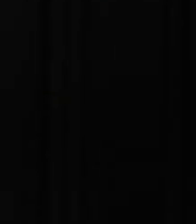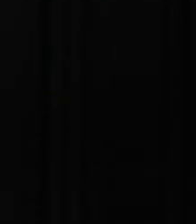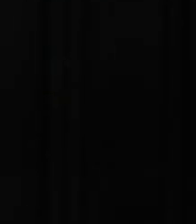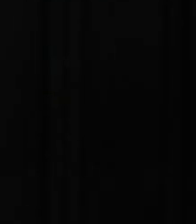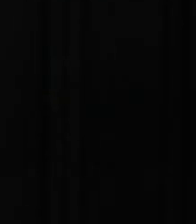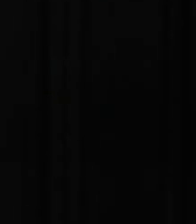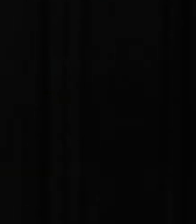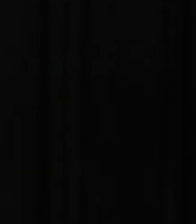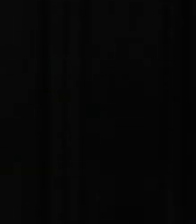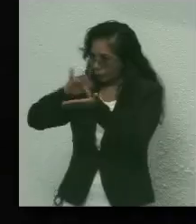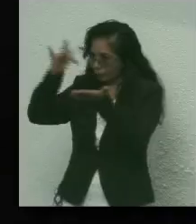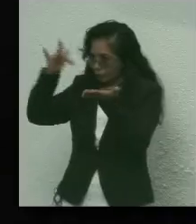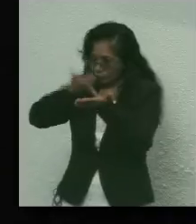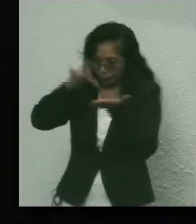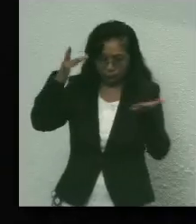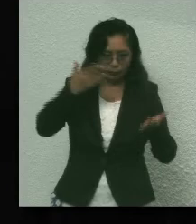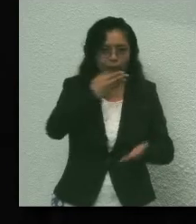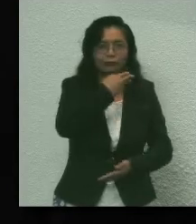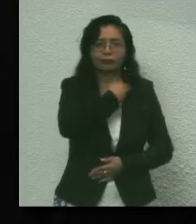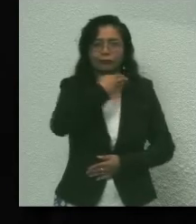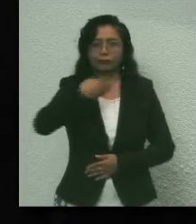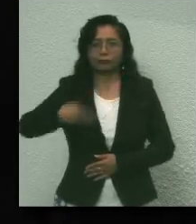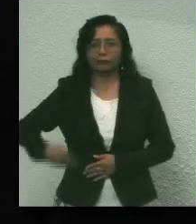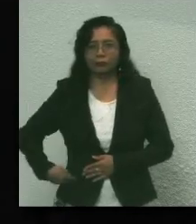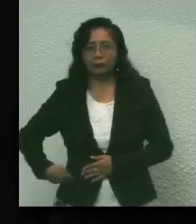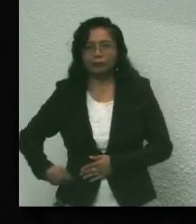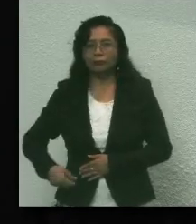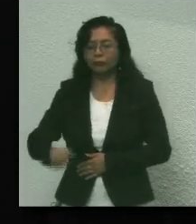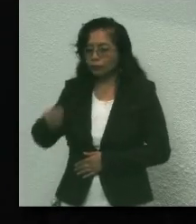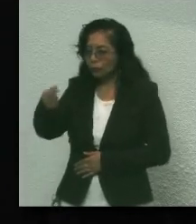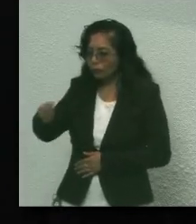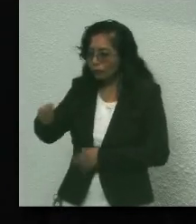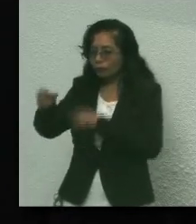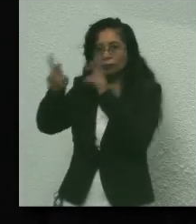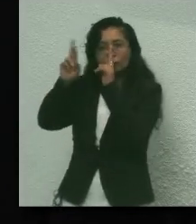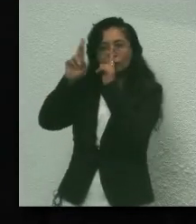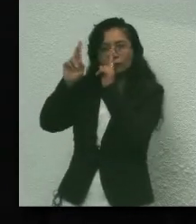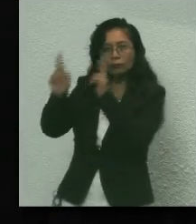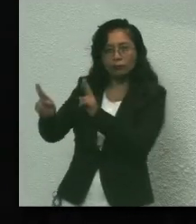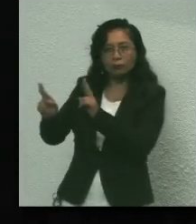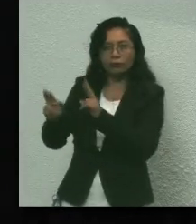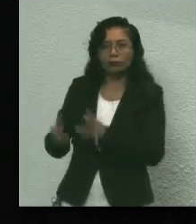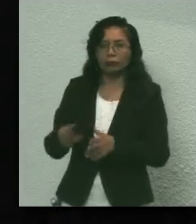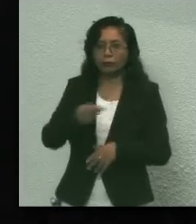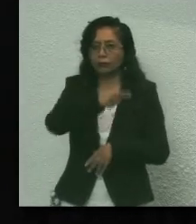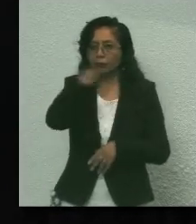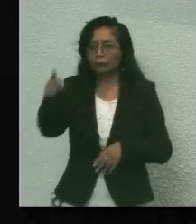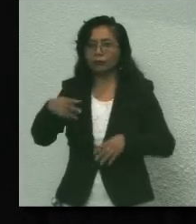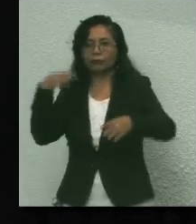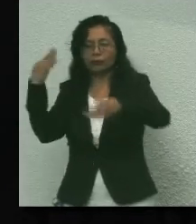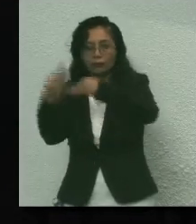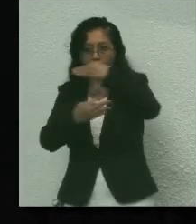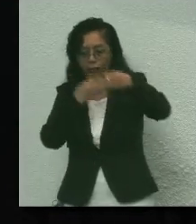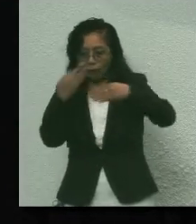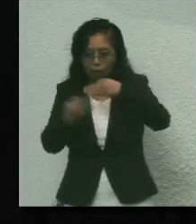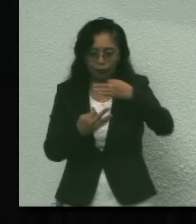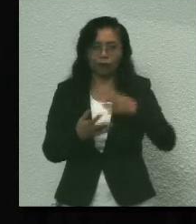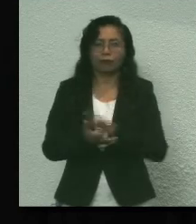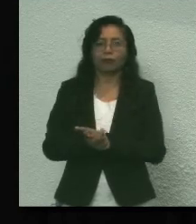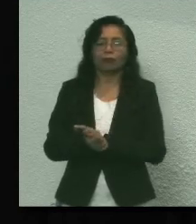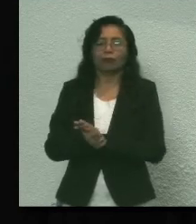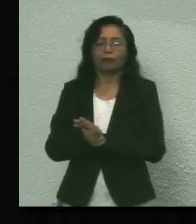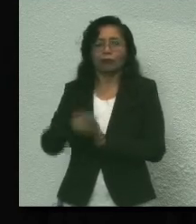Muchas gracias, presidente. Saludo con respeto a los representantes de los tres poderes del